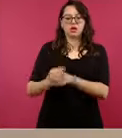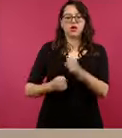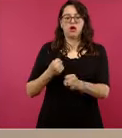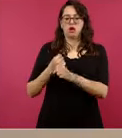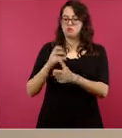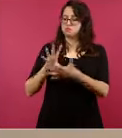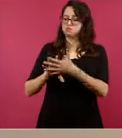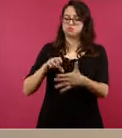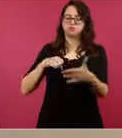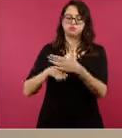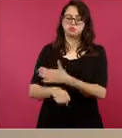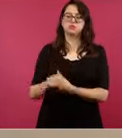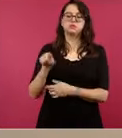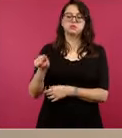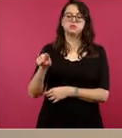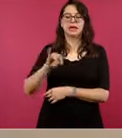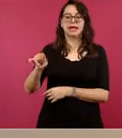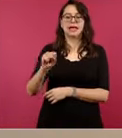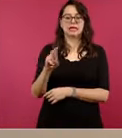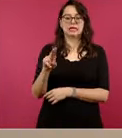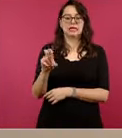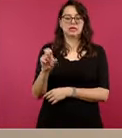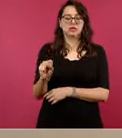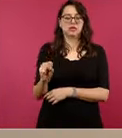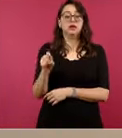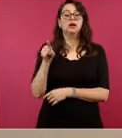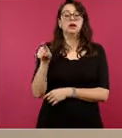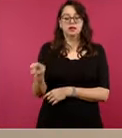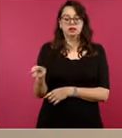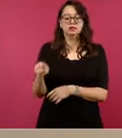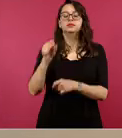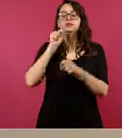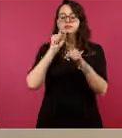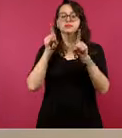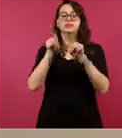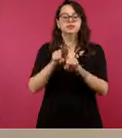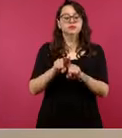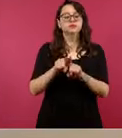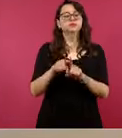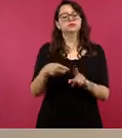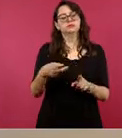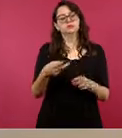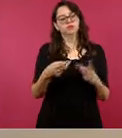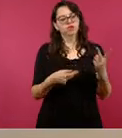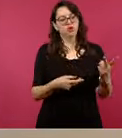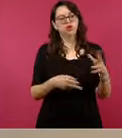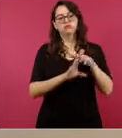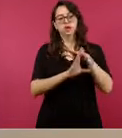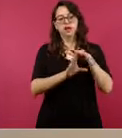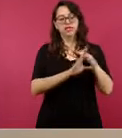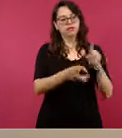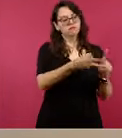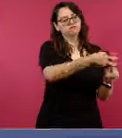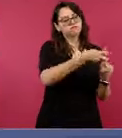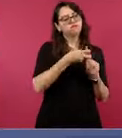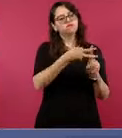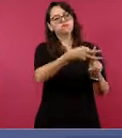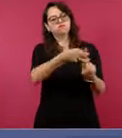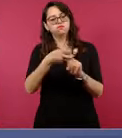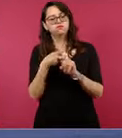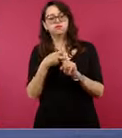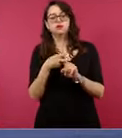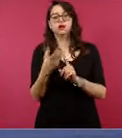N., tras acreditar su responsabilidad en el delito de secuestro agravado en perjuicio de dos personas migrantes, hechos ocurridos